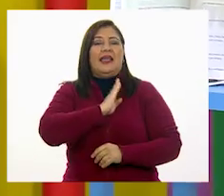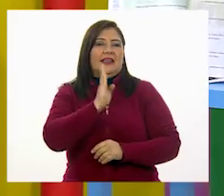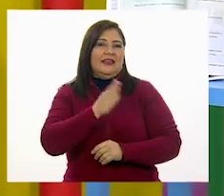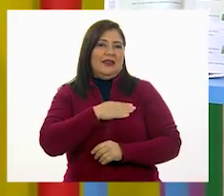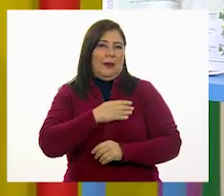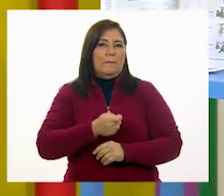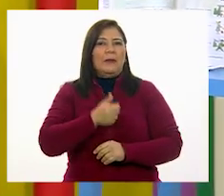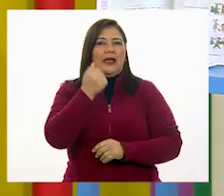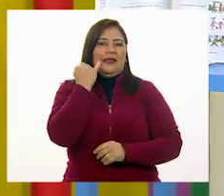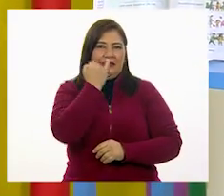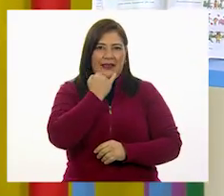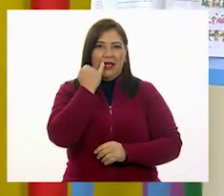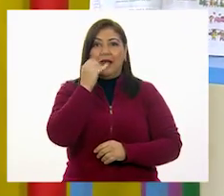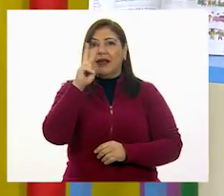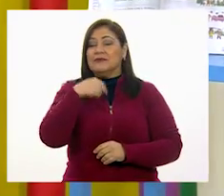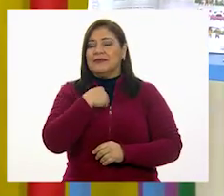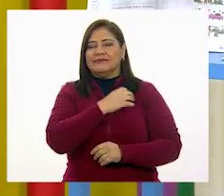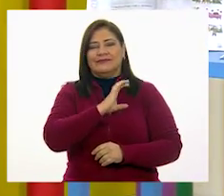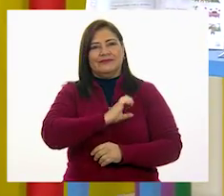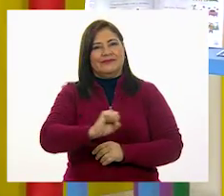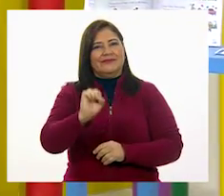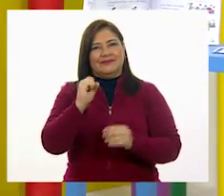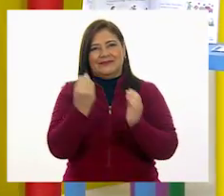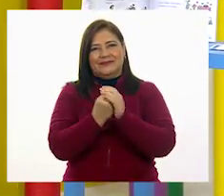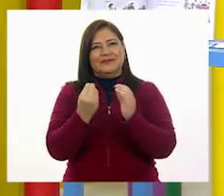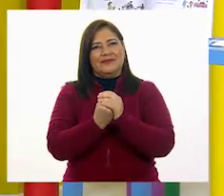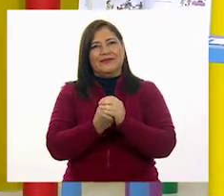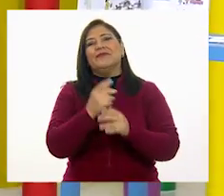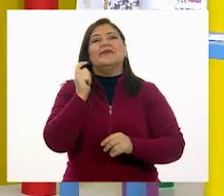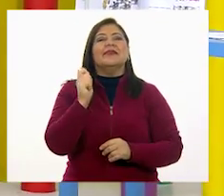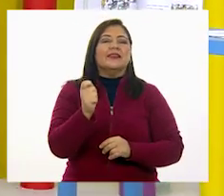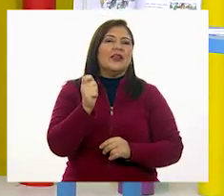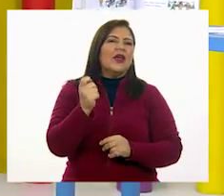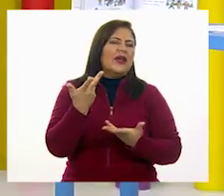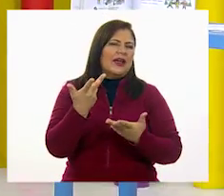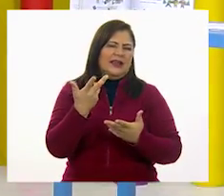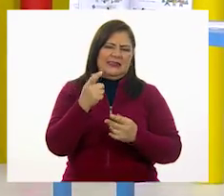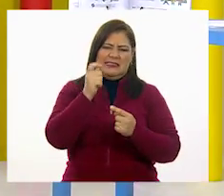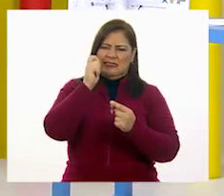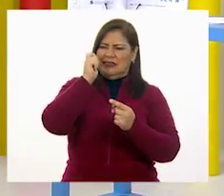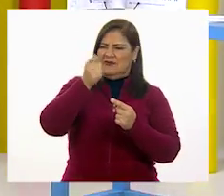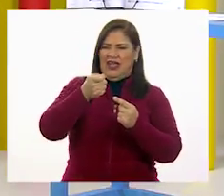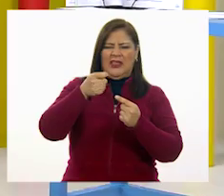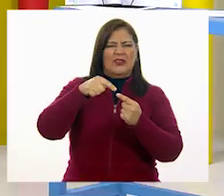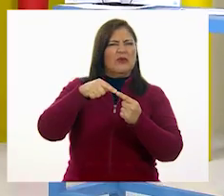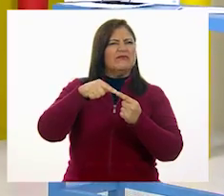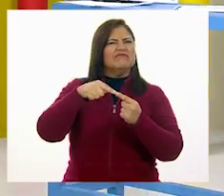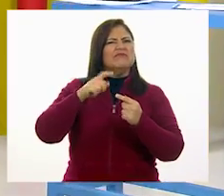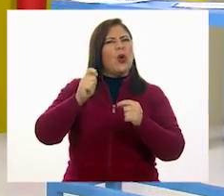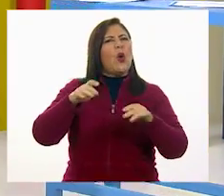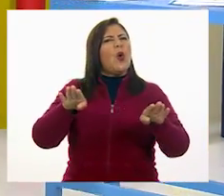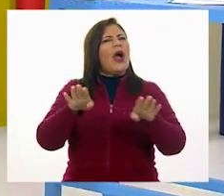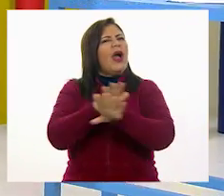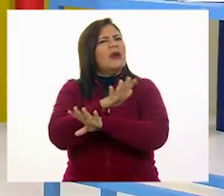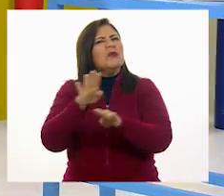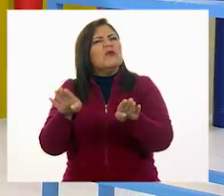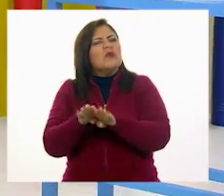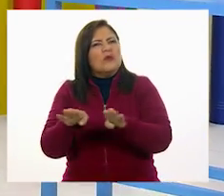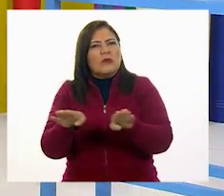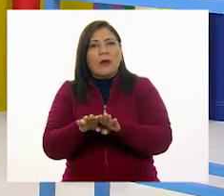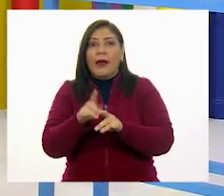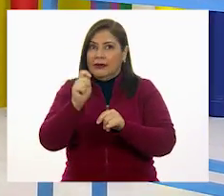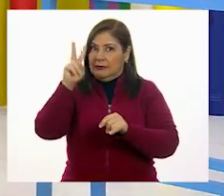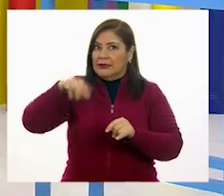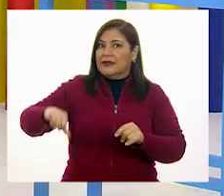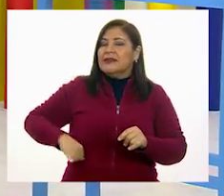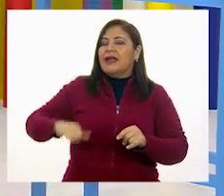español, una de mis favoritas. Nuestro tema es ¿cómo cambia el significado? Interesante, ¿verdad? Ayúdenme